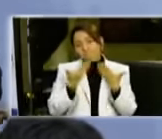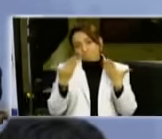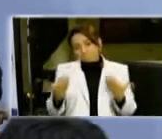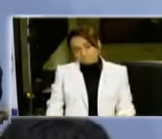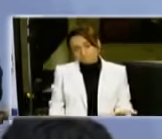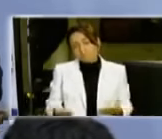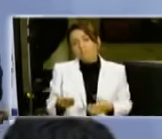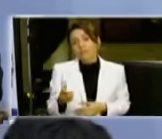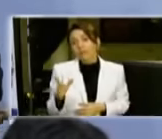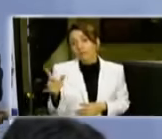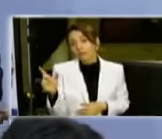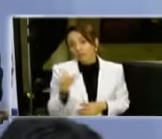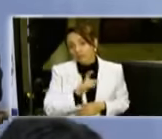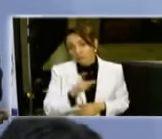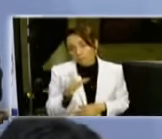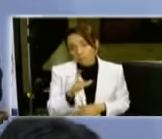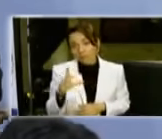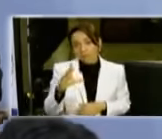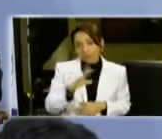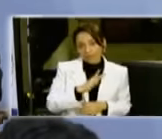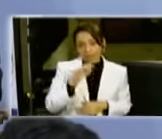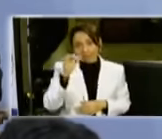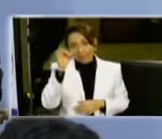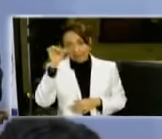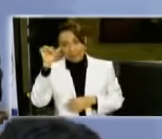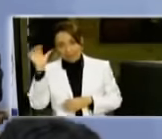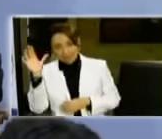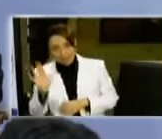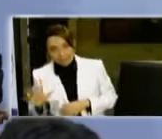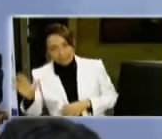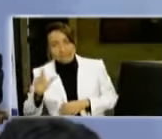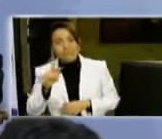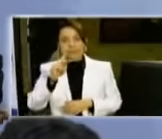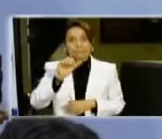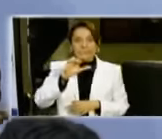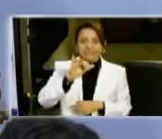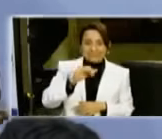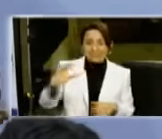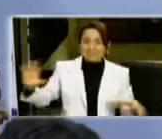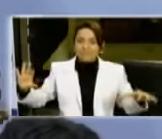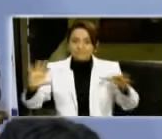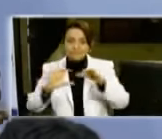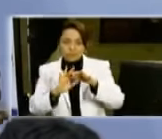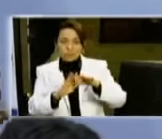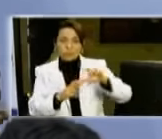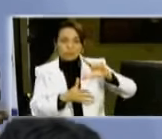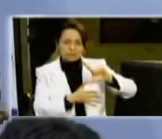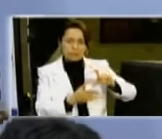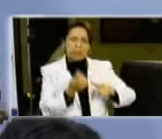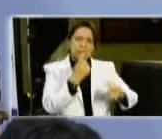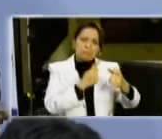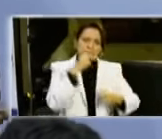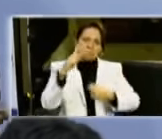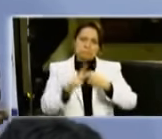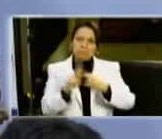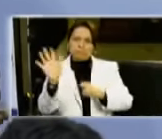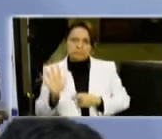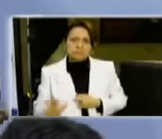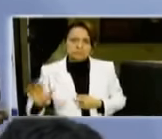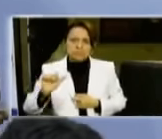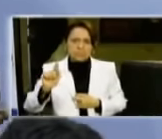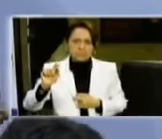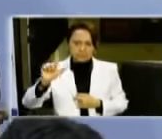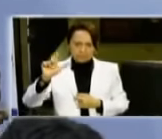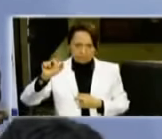se reúnen el Asia-Pacífico con América Latina, también los países del Atlántico están asistiendo y ese es un buen